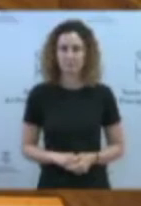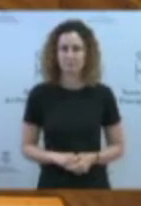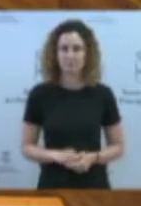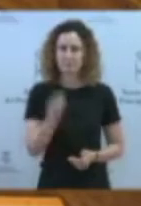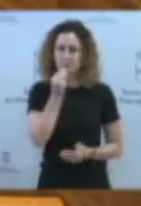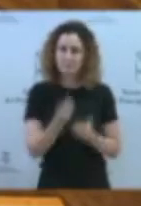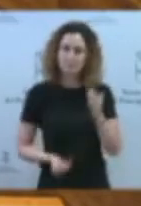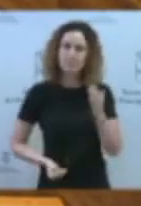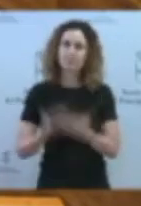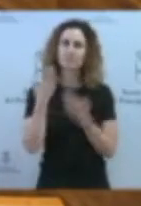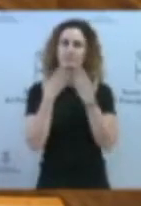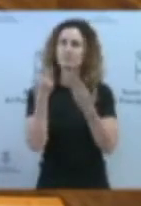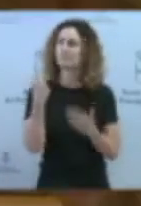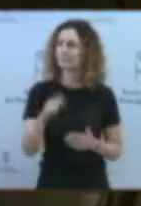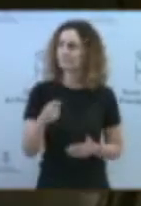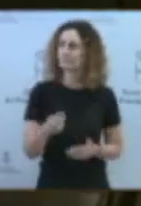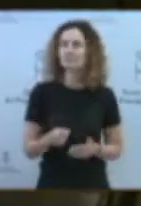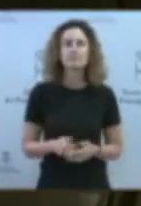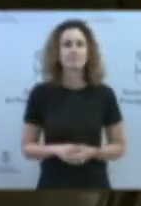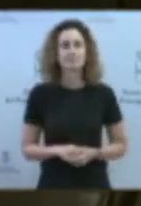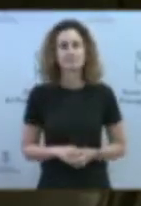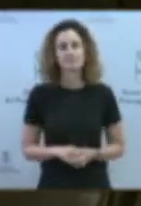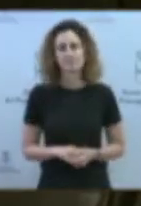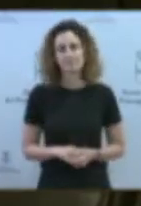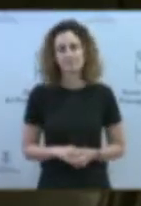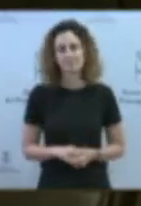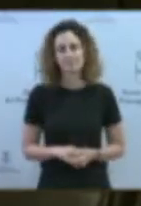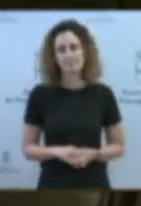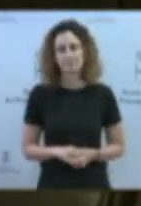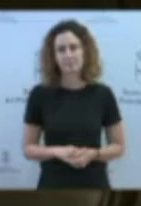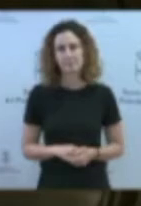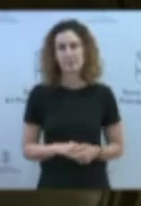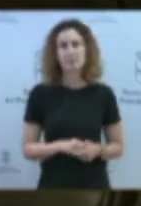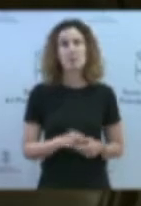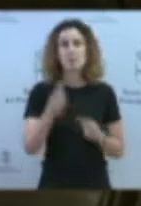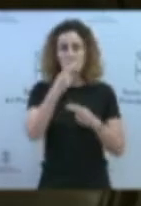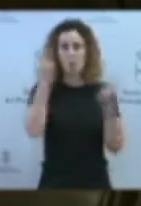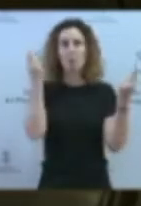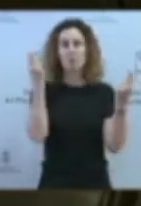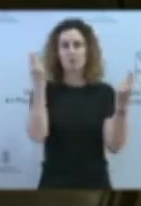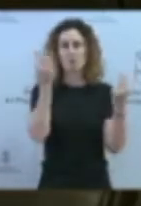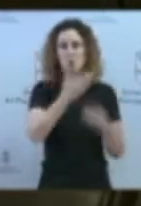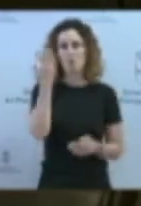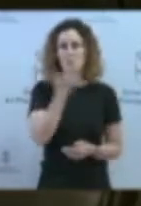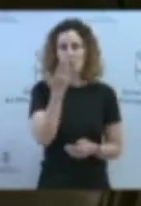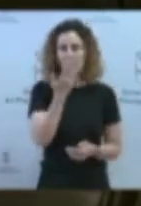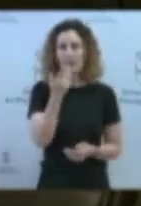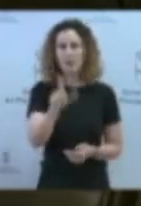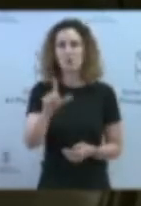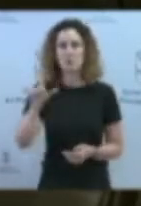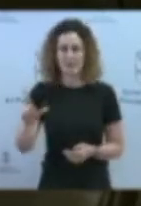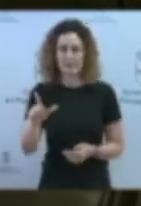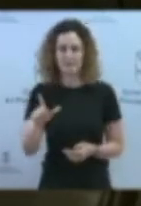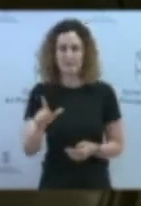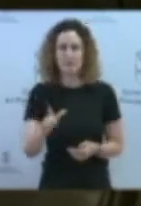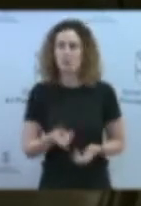¿Cuál es la razón por la cual no se les concedió a las familias del Colegio Público Valdellera, en Posada de Llanes, la solicitud para que sus hijos e hijas salieran en